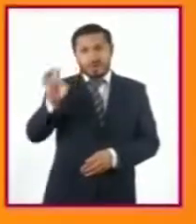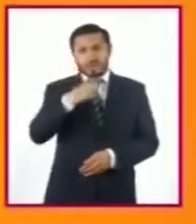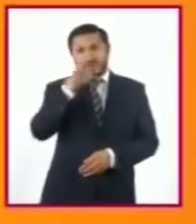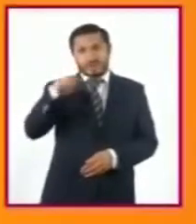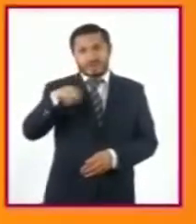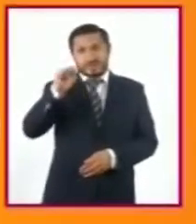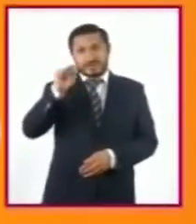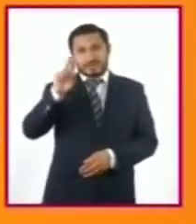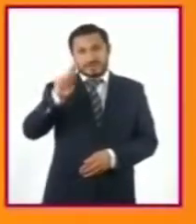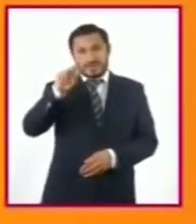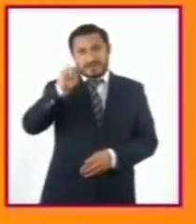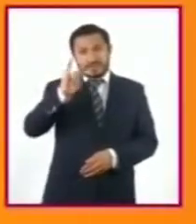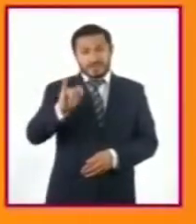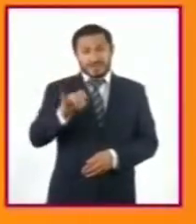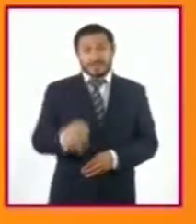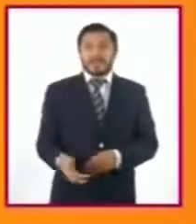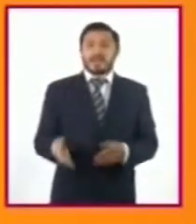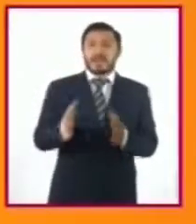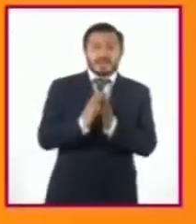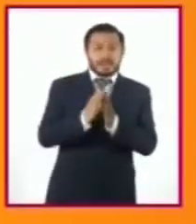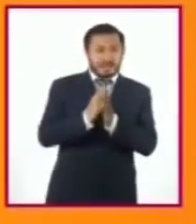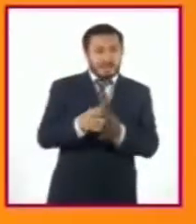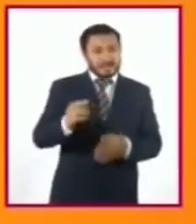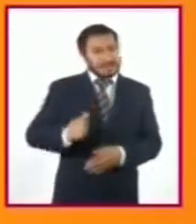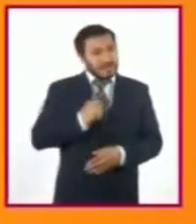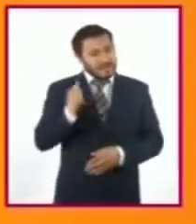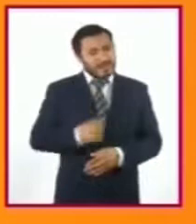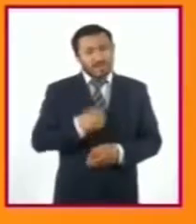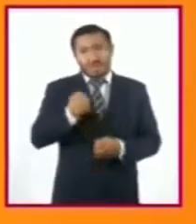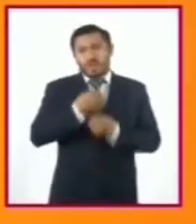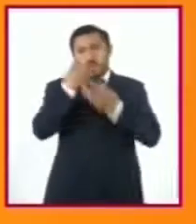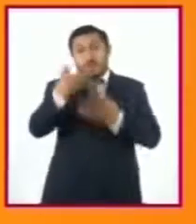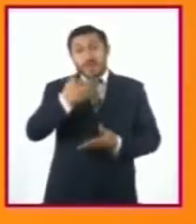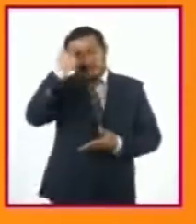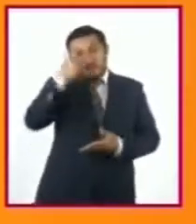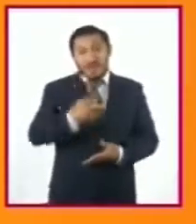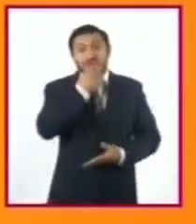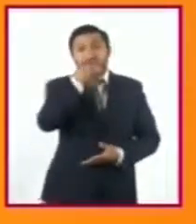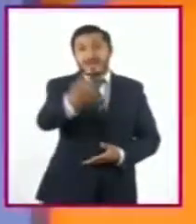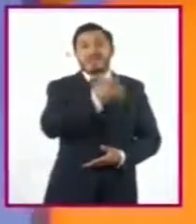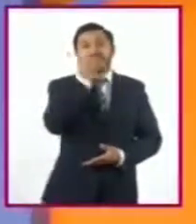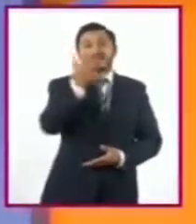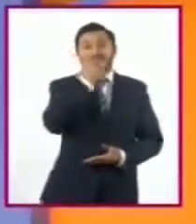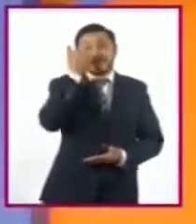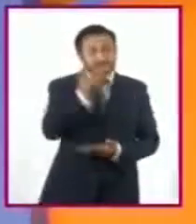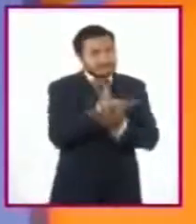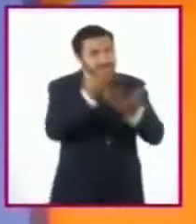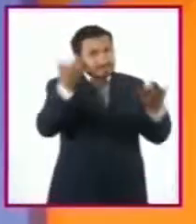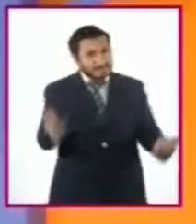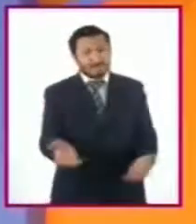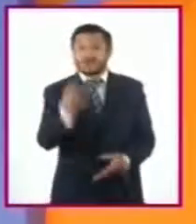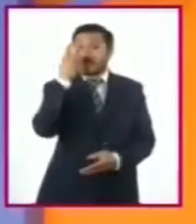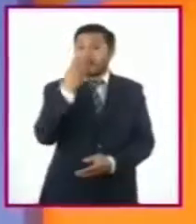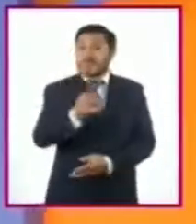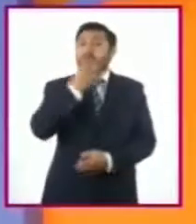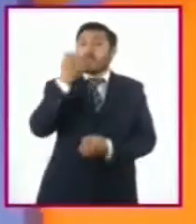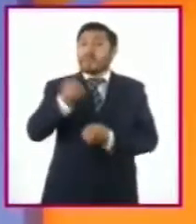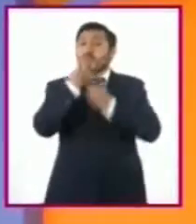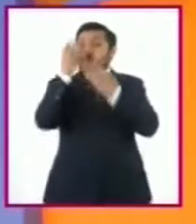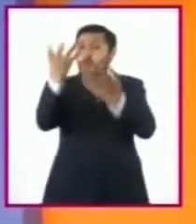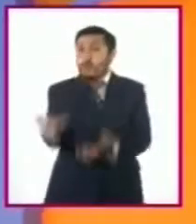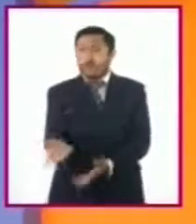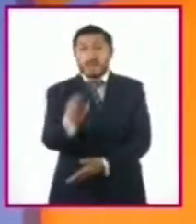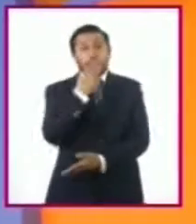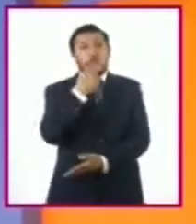Permíteme aprovechar el poema que nos acabas de compartir para comentar con los estudiantes lo siguiente. Este poema nos sirve muy bien